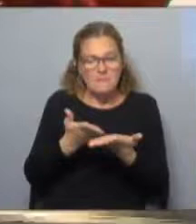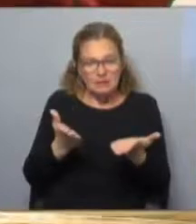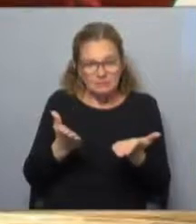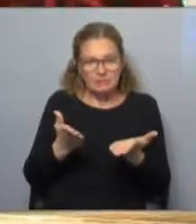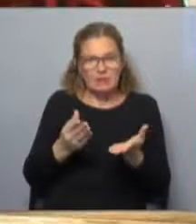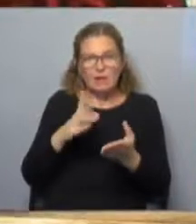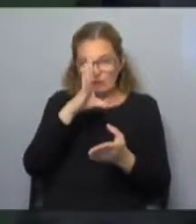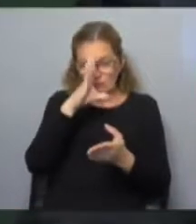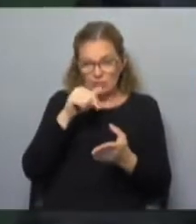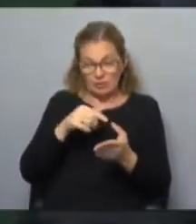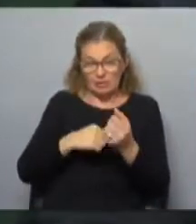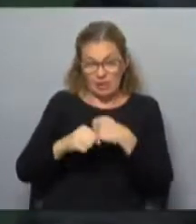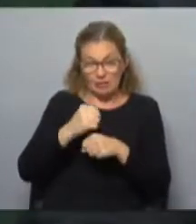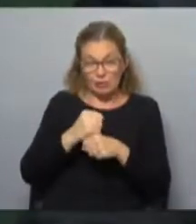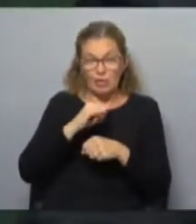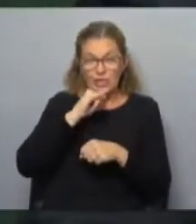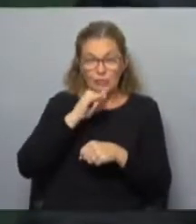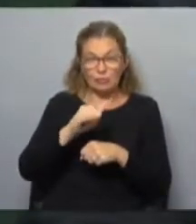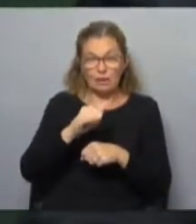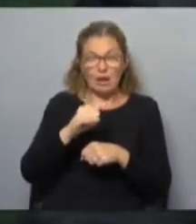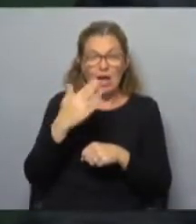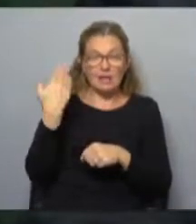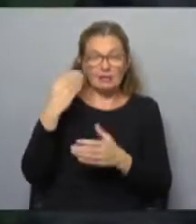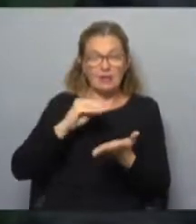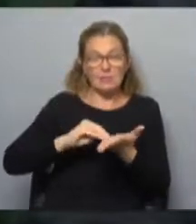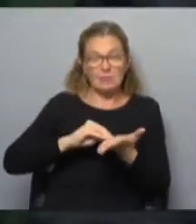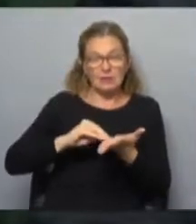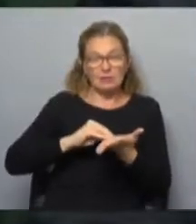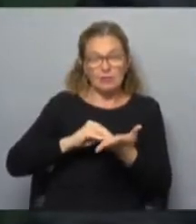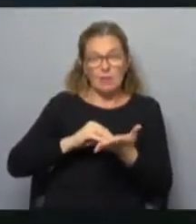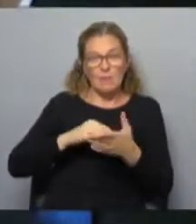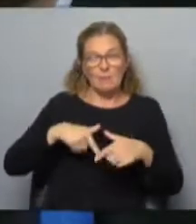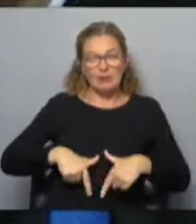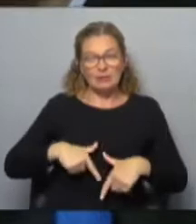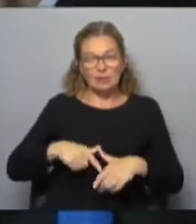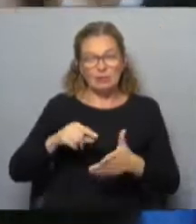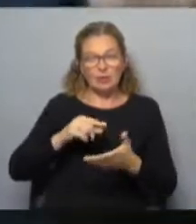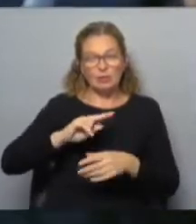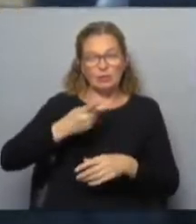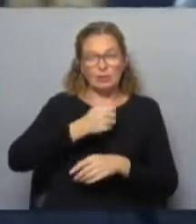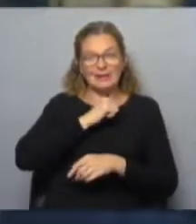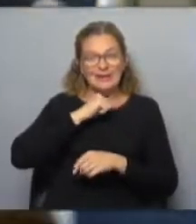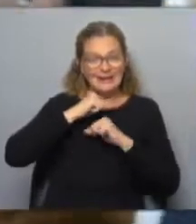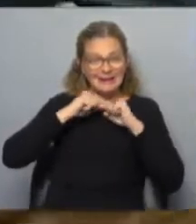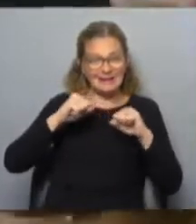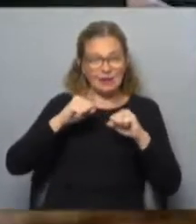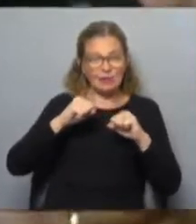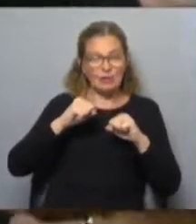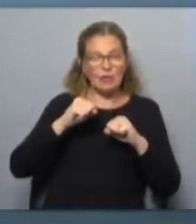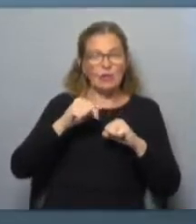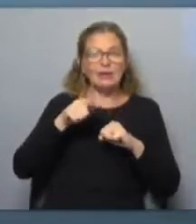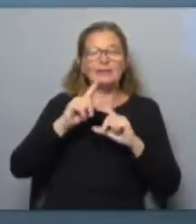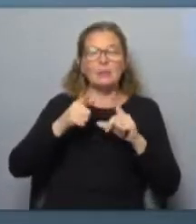esta en febrero de este año. Los denunciados son el anterior Ministro de Transporte, Luis Alberto Géber, el subsecretario de la cartera, Juan José